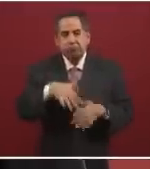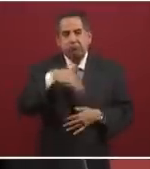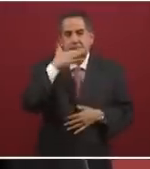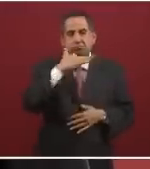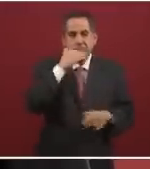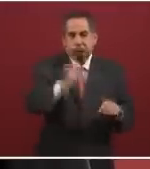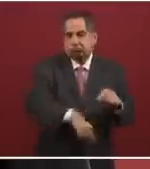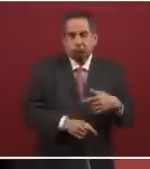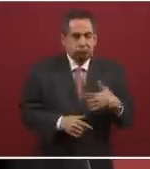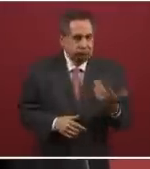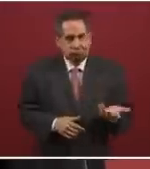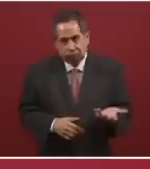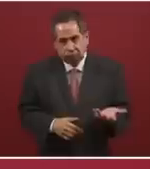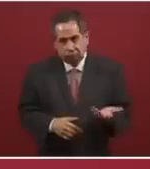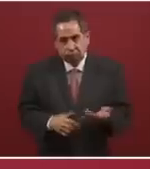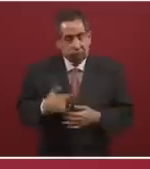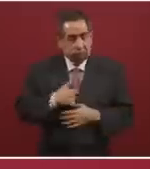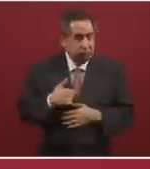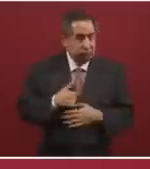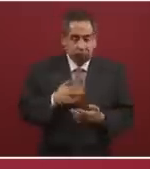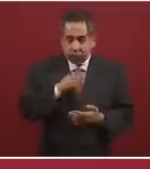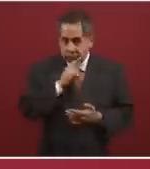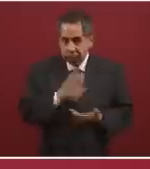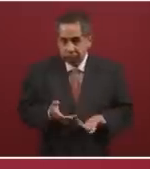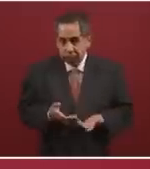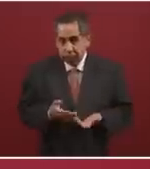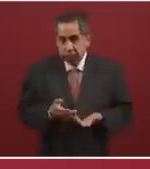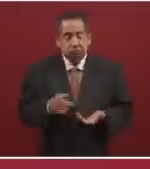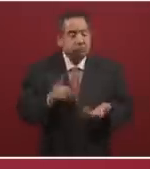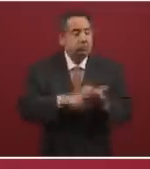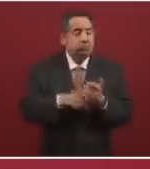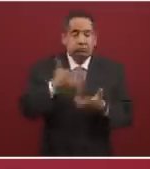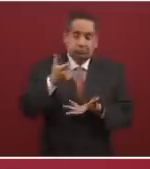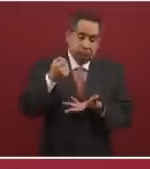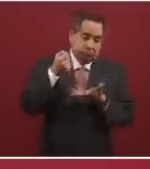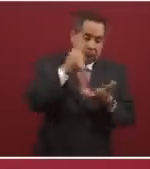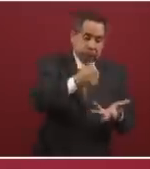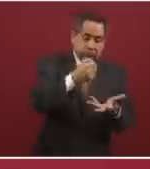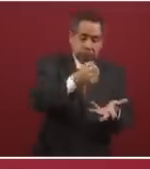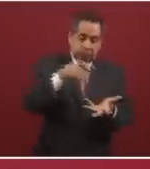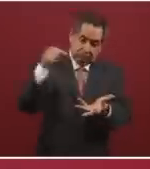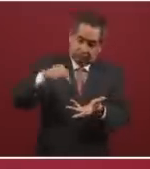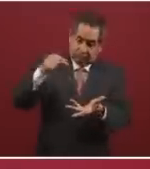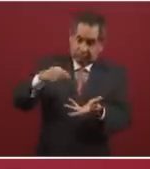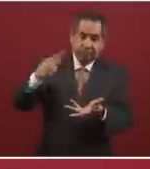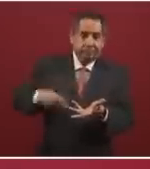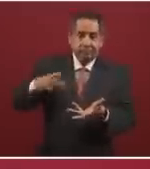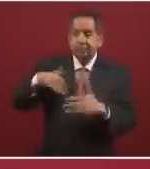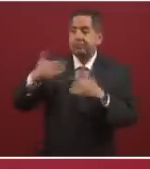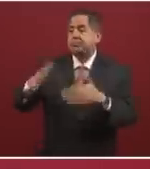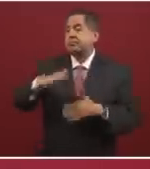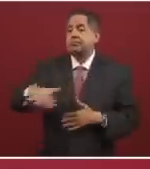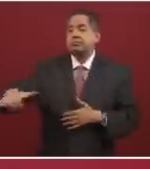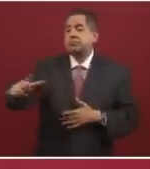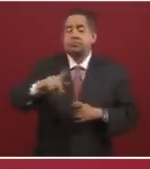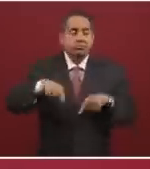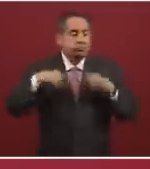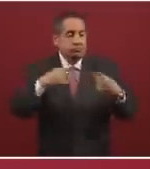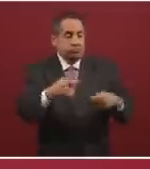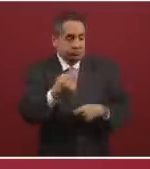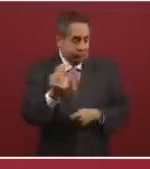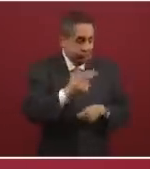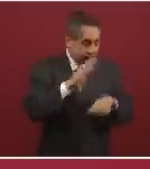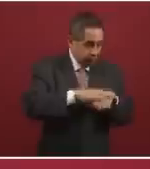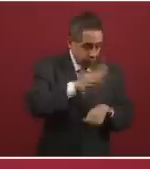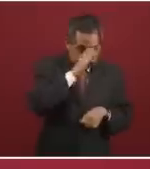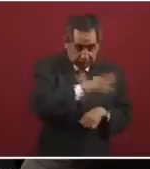corrupción. Me importa que el dinero del presupuesto, que es dinero del pueblo, le llegue a la gente que más lo